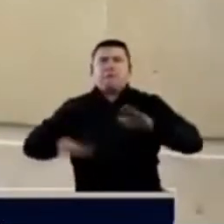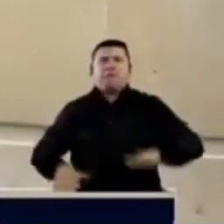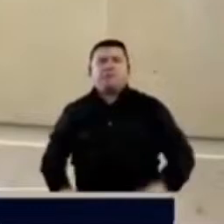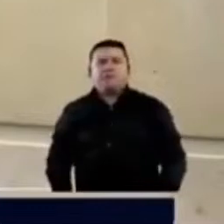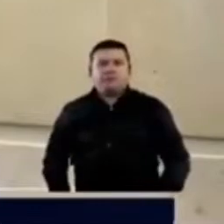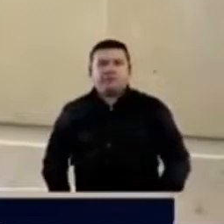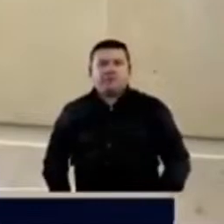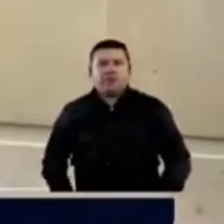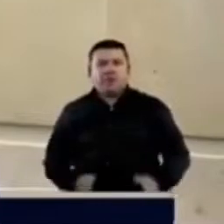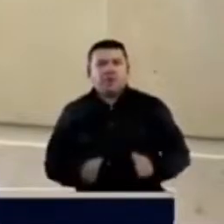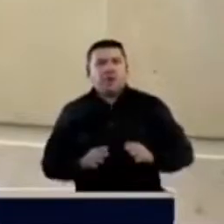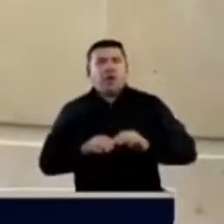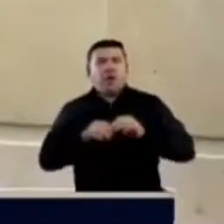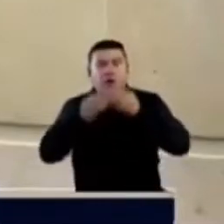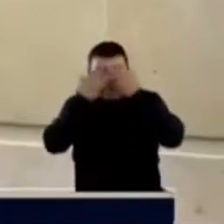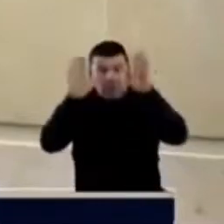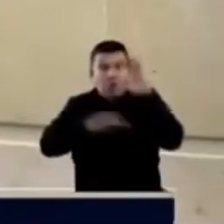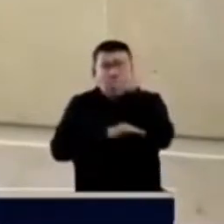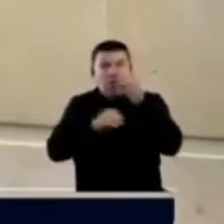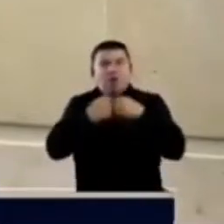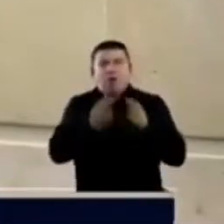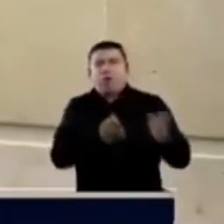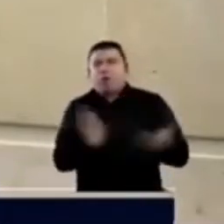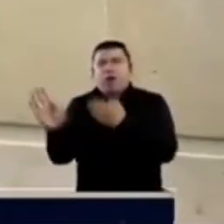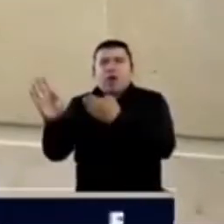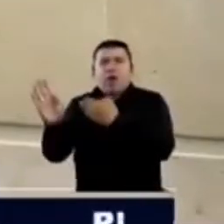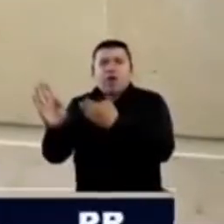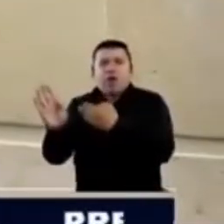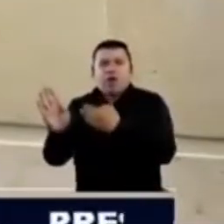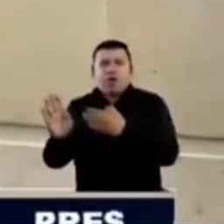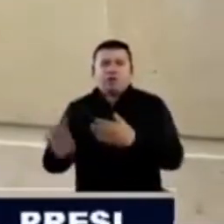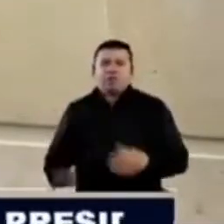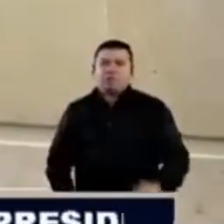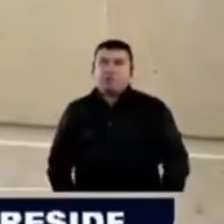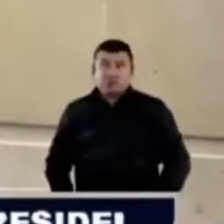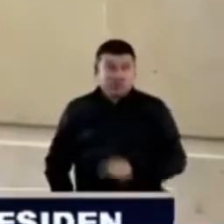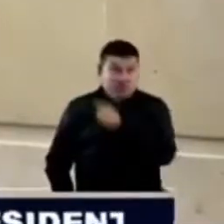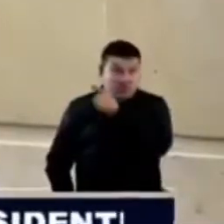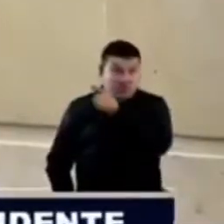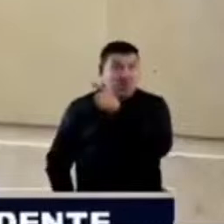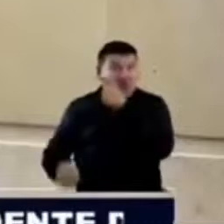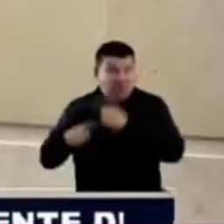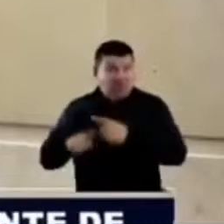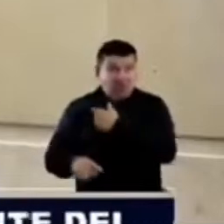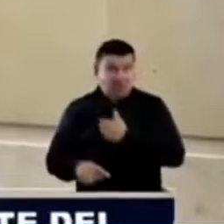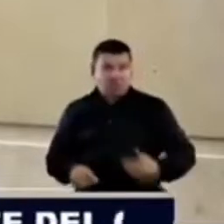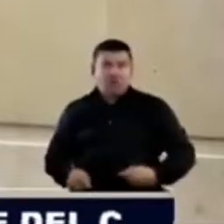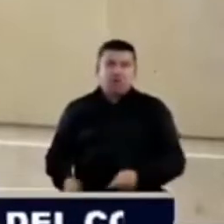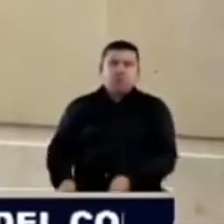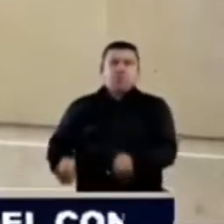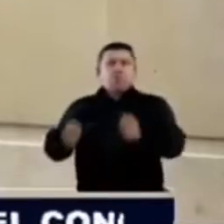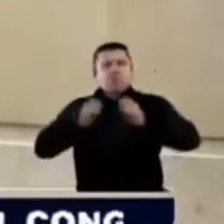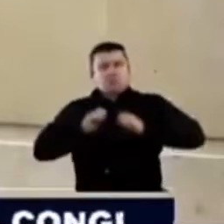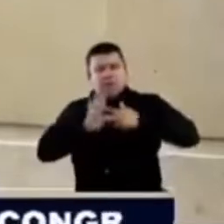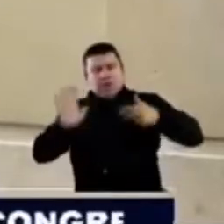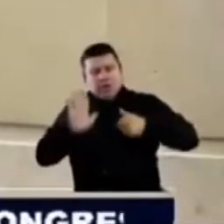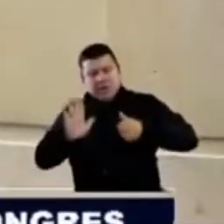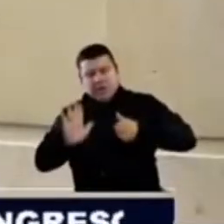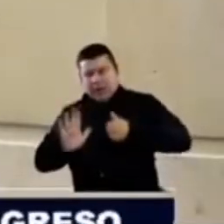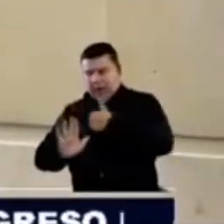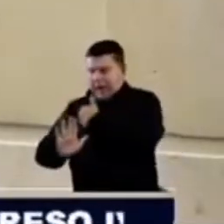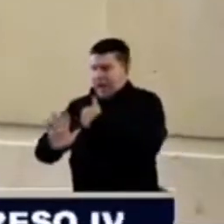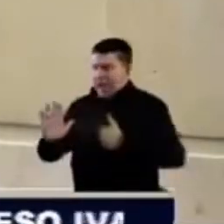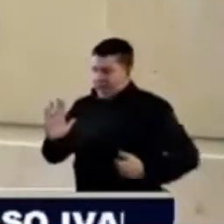No envilezca la democracia colombiana. Usted recibió de ella un mandato y